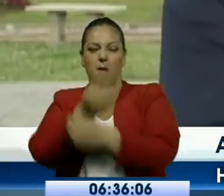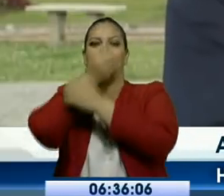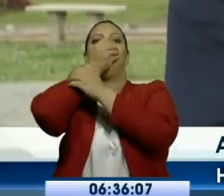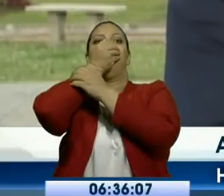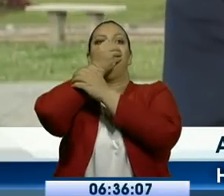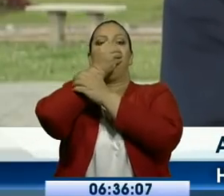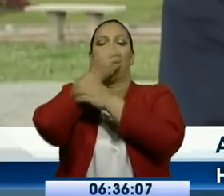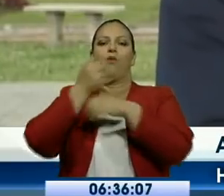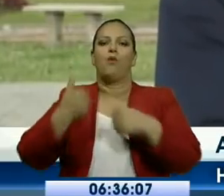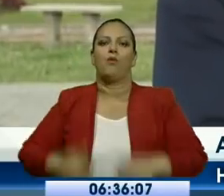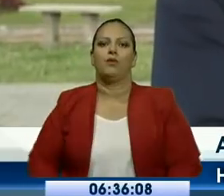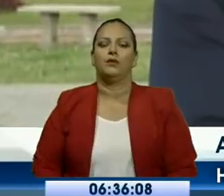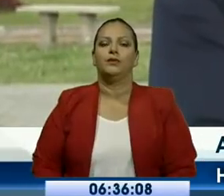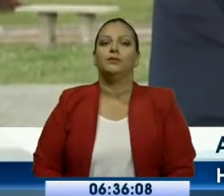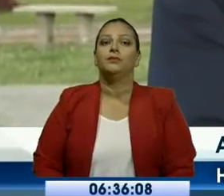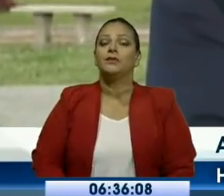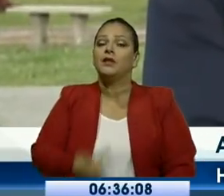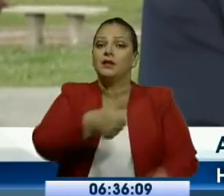dejado